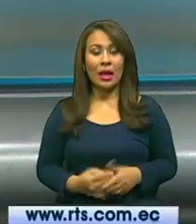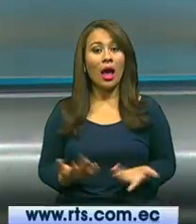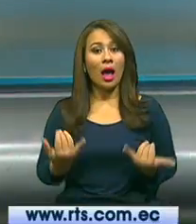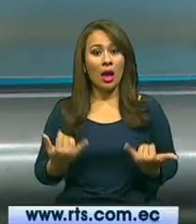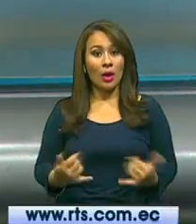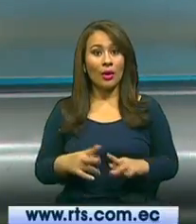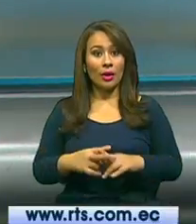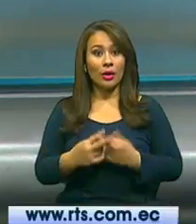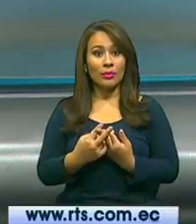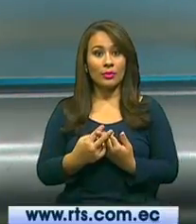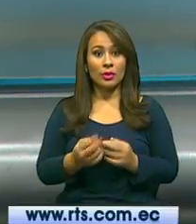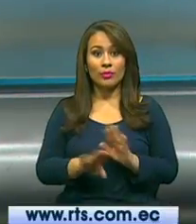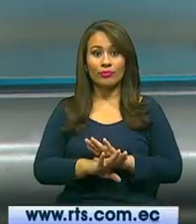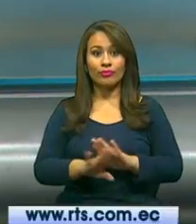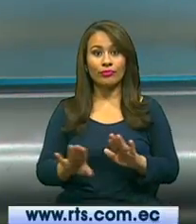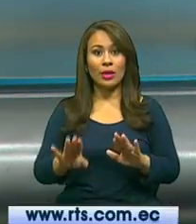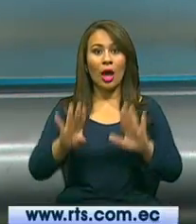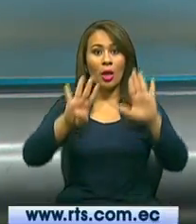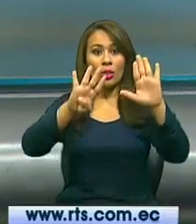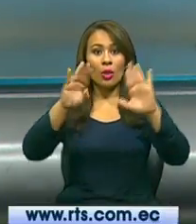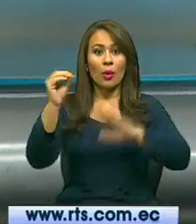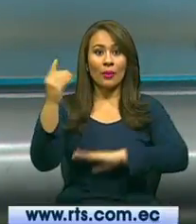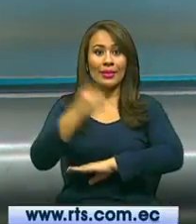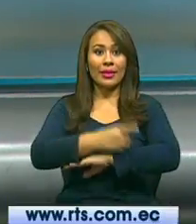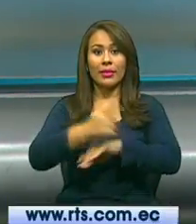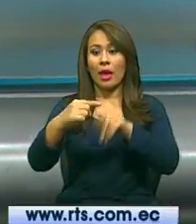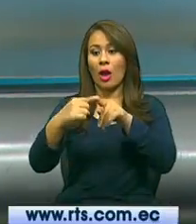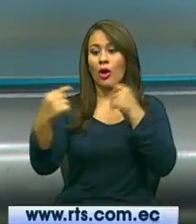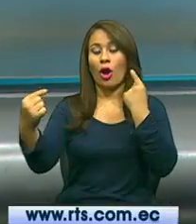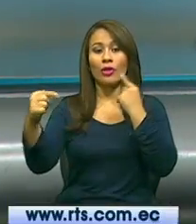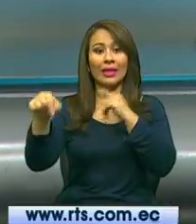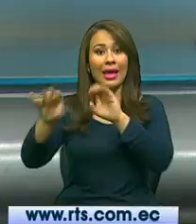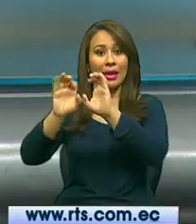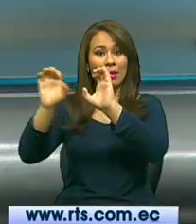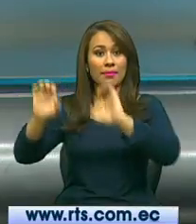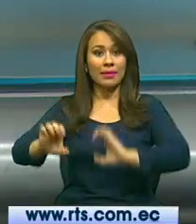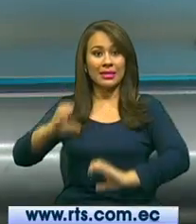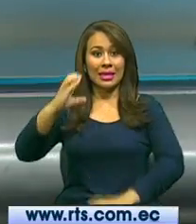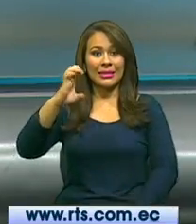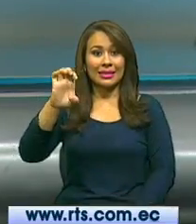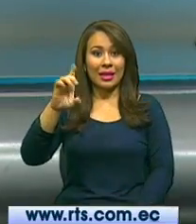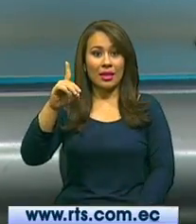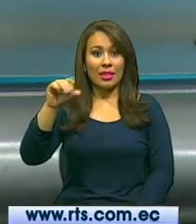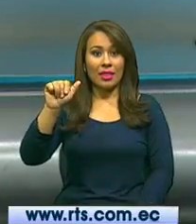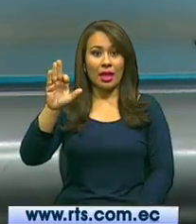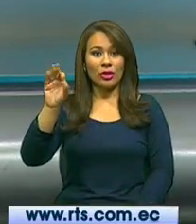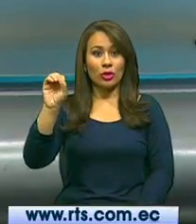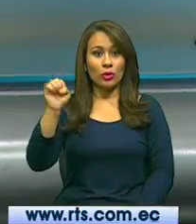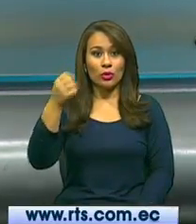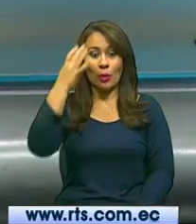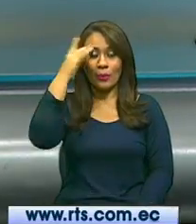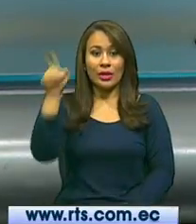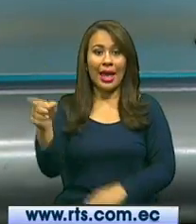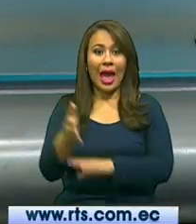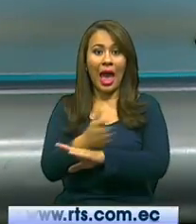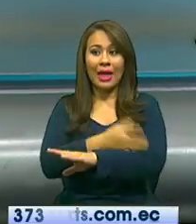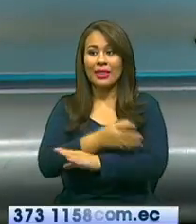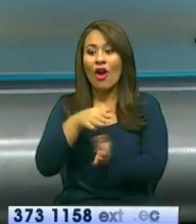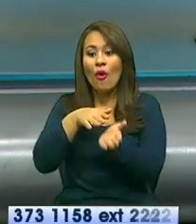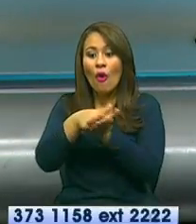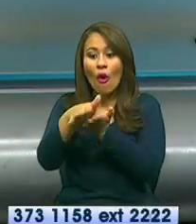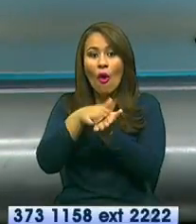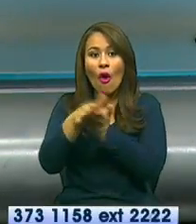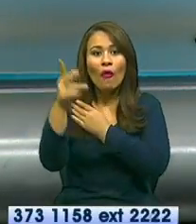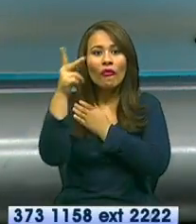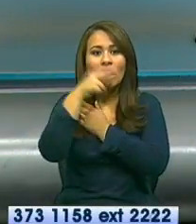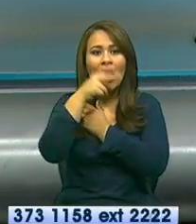Inició la instrucción fiscal por 90 días en contra del Centro de Estudios de Datos por el supuesto delito de falsificación y uso de documento